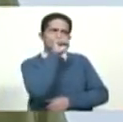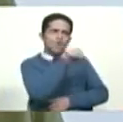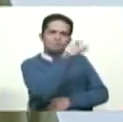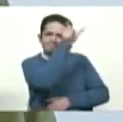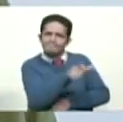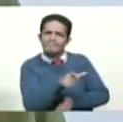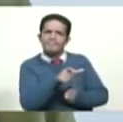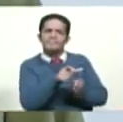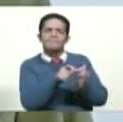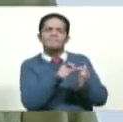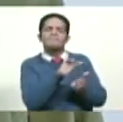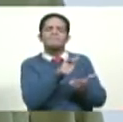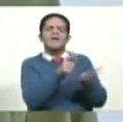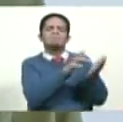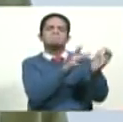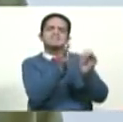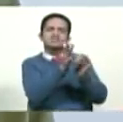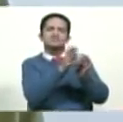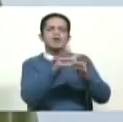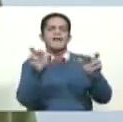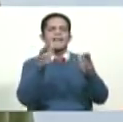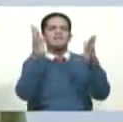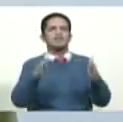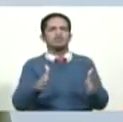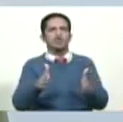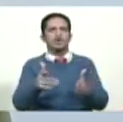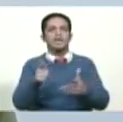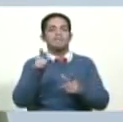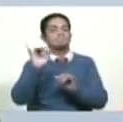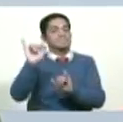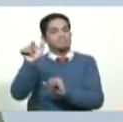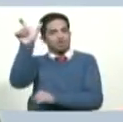Redentor, el que vino con la buena nueva.